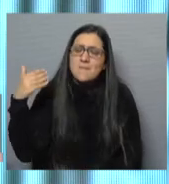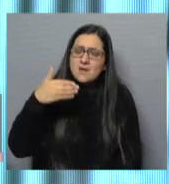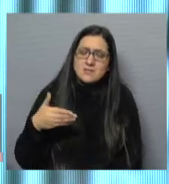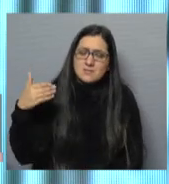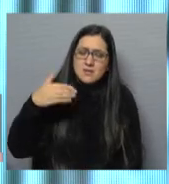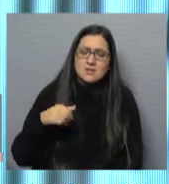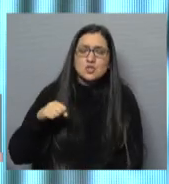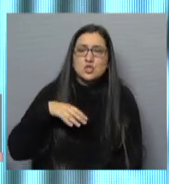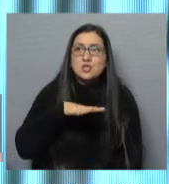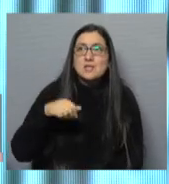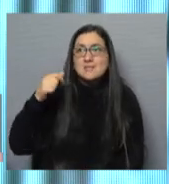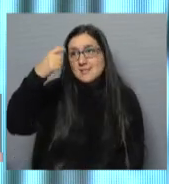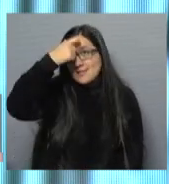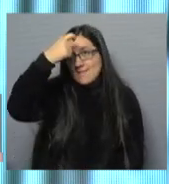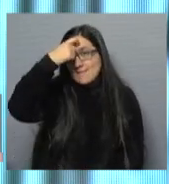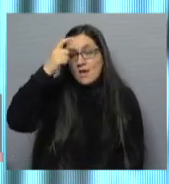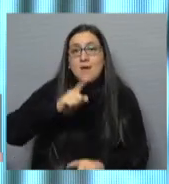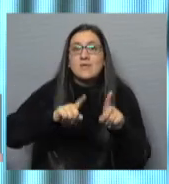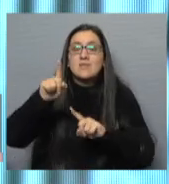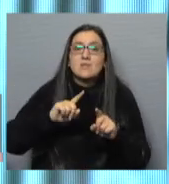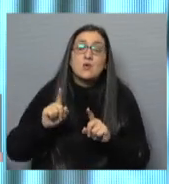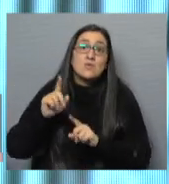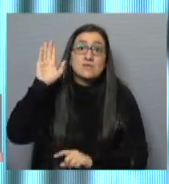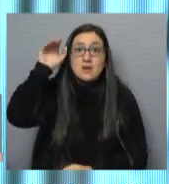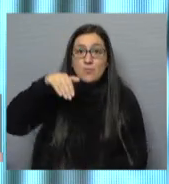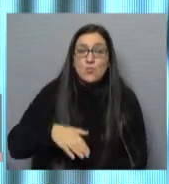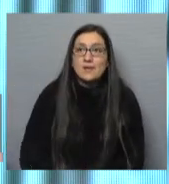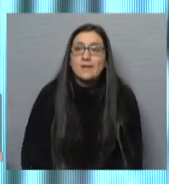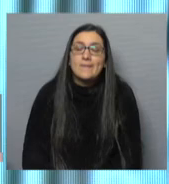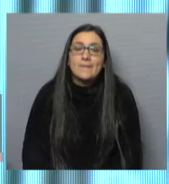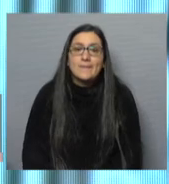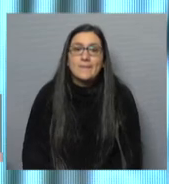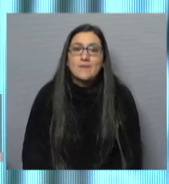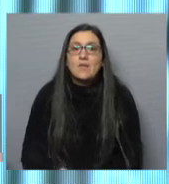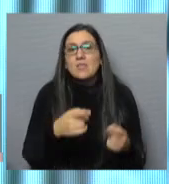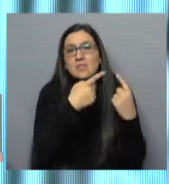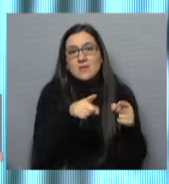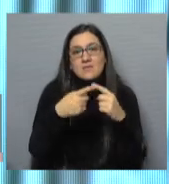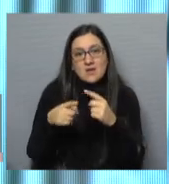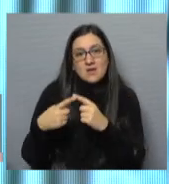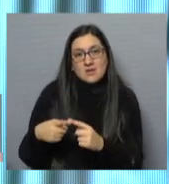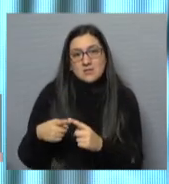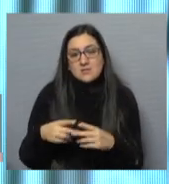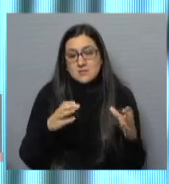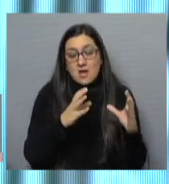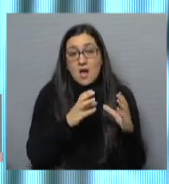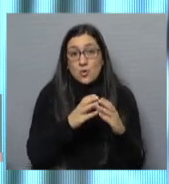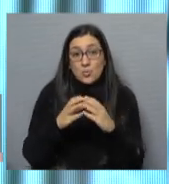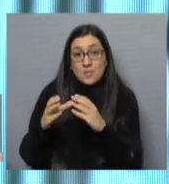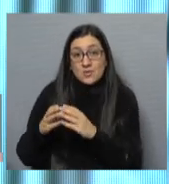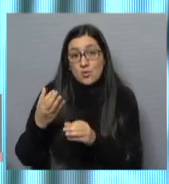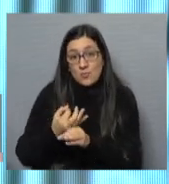sociedades científicas, académicas, la Universidad de la República, distintos agrupamientos